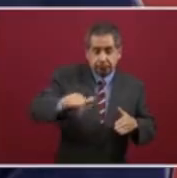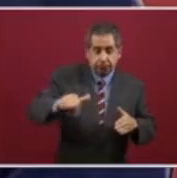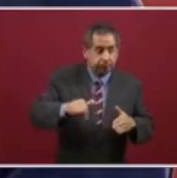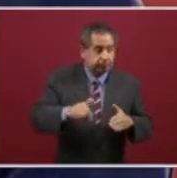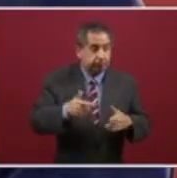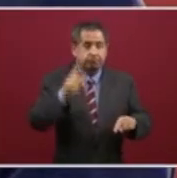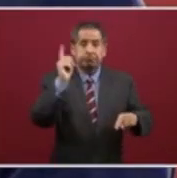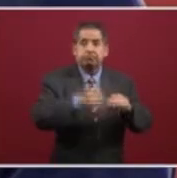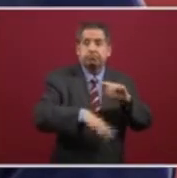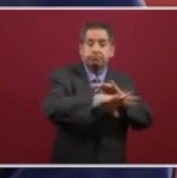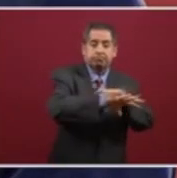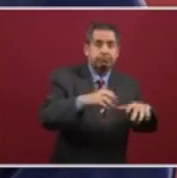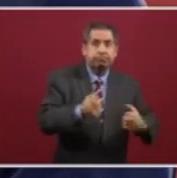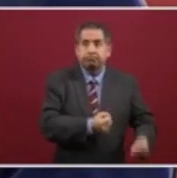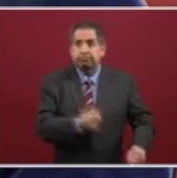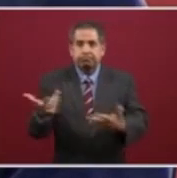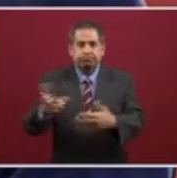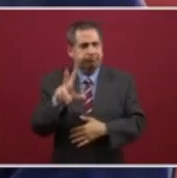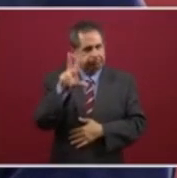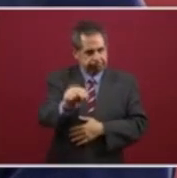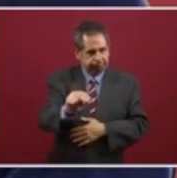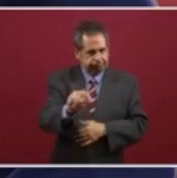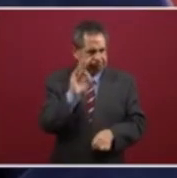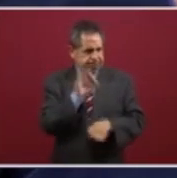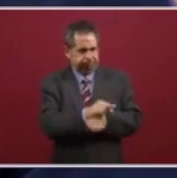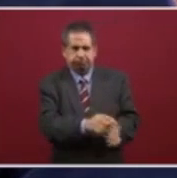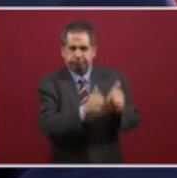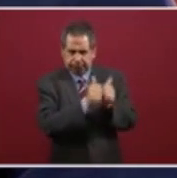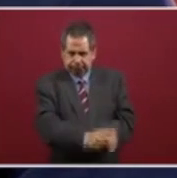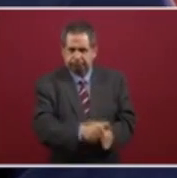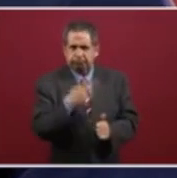de sus viviendas. Pero